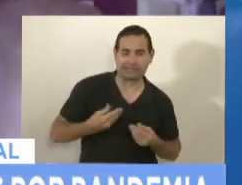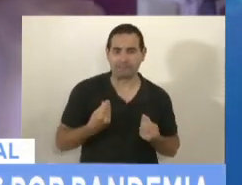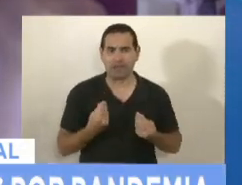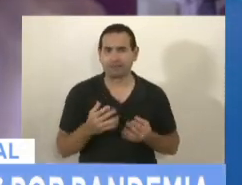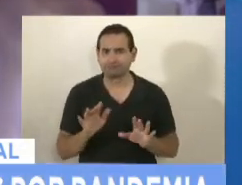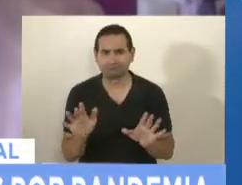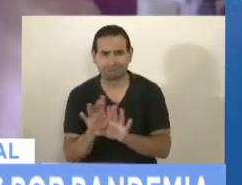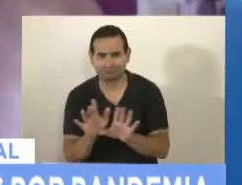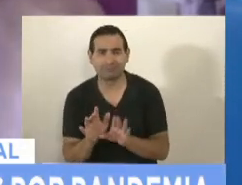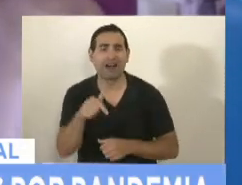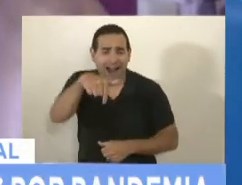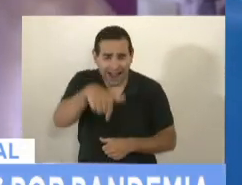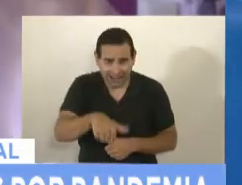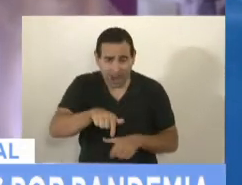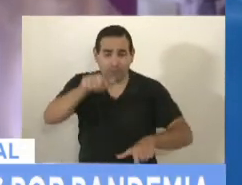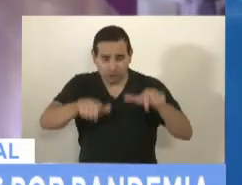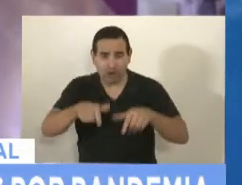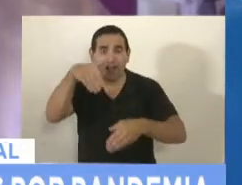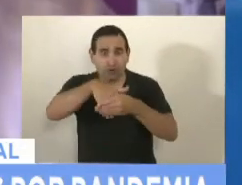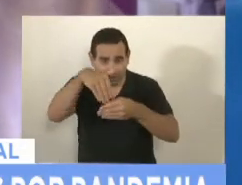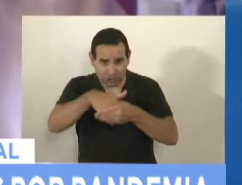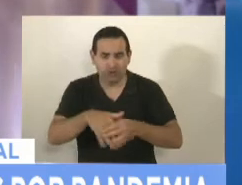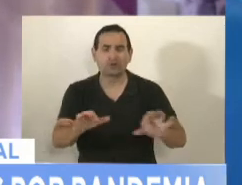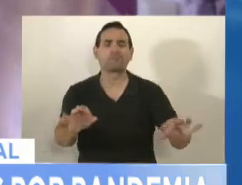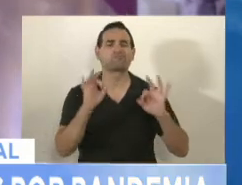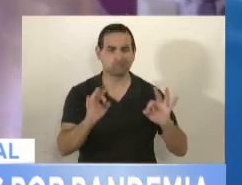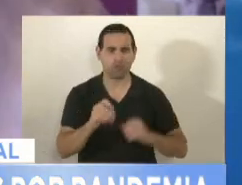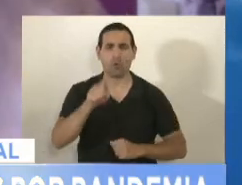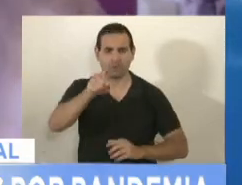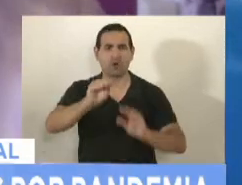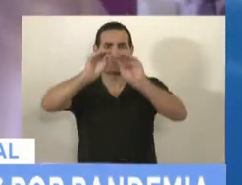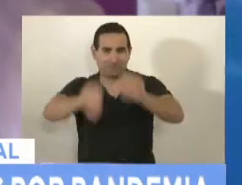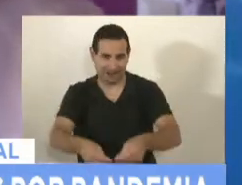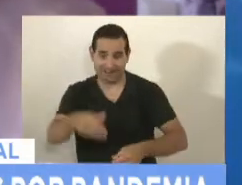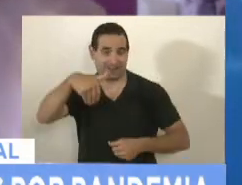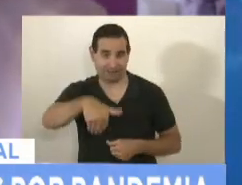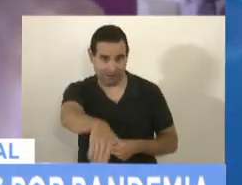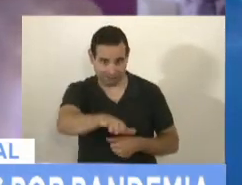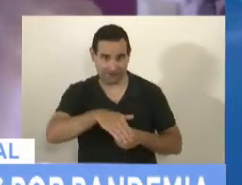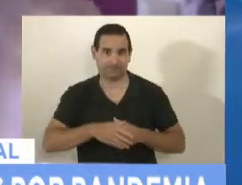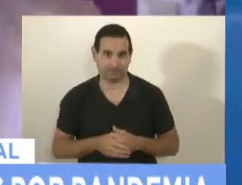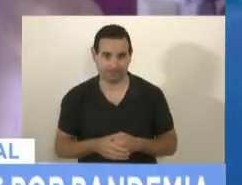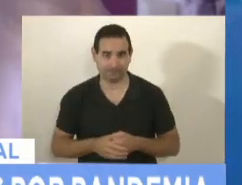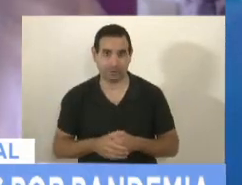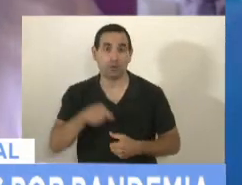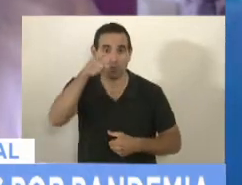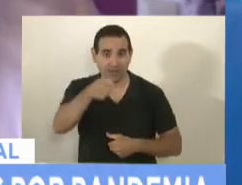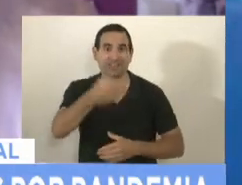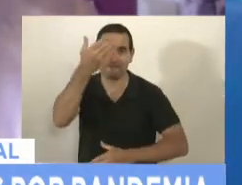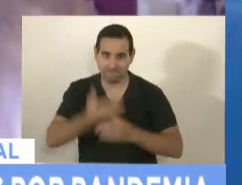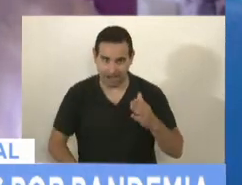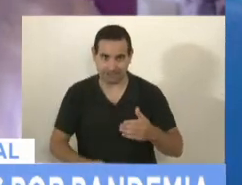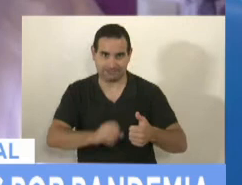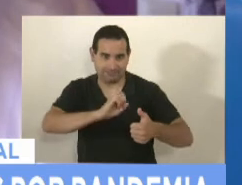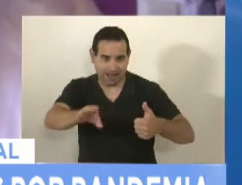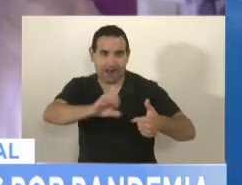país para ser suficiente para demostrarle en las elecciones de medio término los errores que están cometiendo. Los errores que